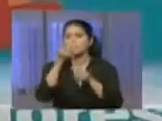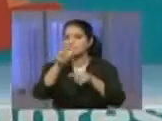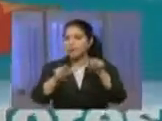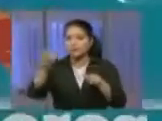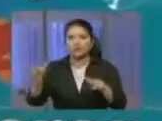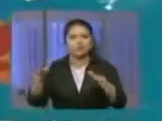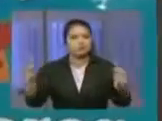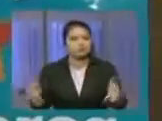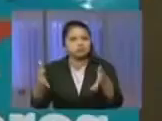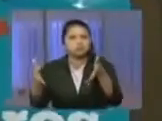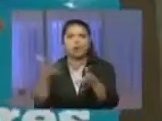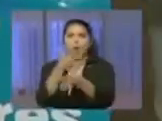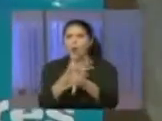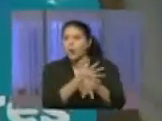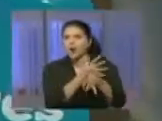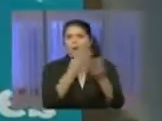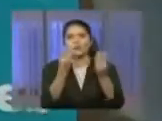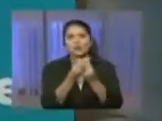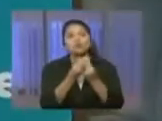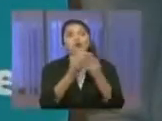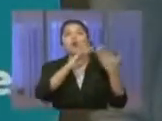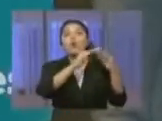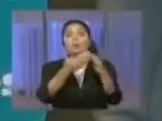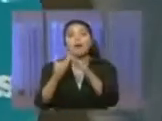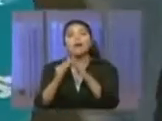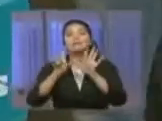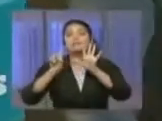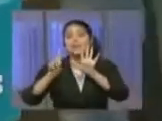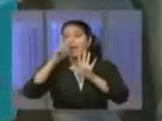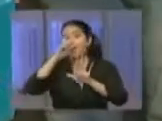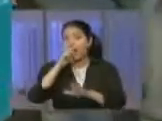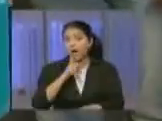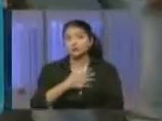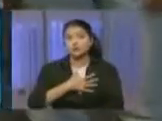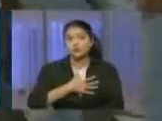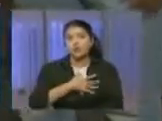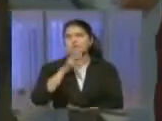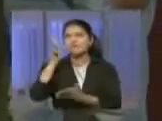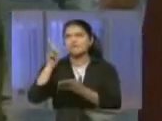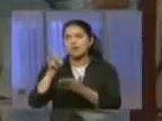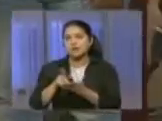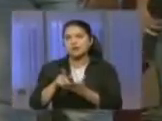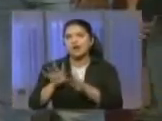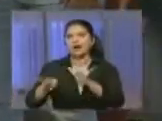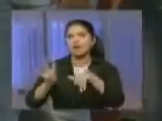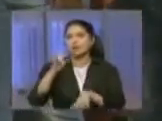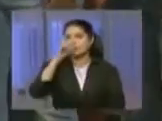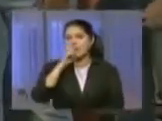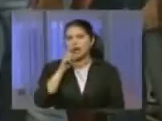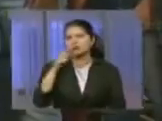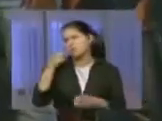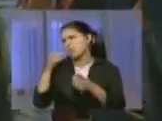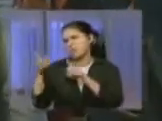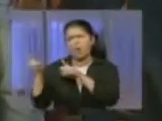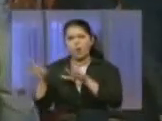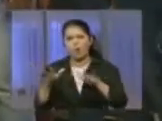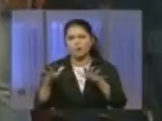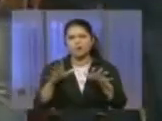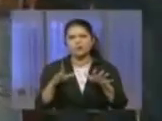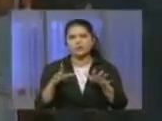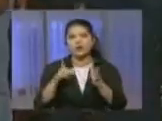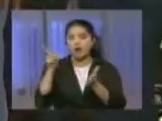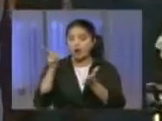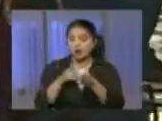recreadoras nuestro comunitario más de 6 años yo llegué aquí a los 14 t llegó aquí también a esa más o menos llegaste a